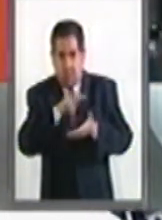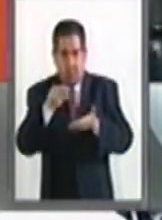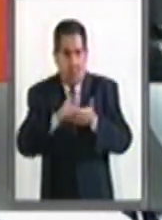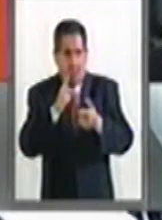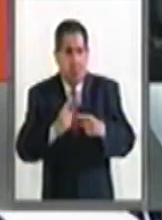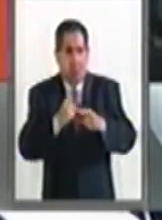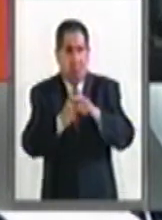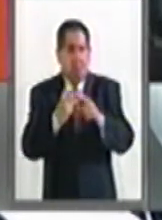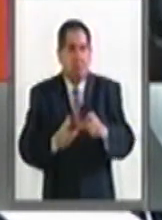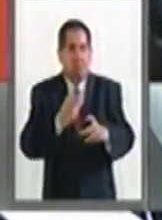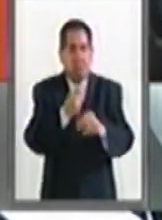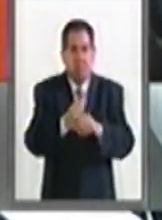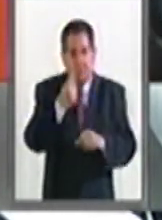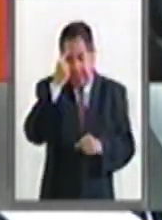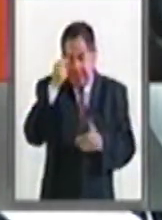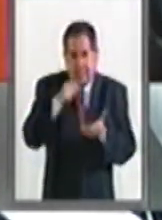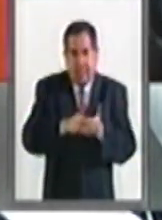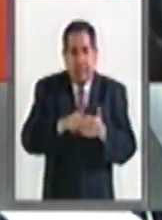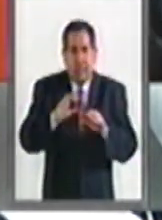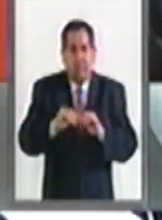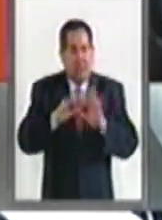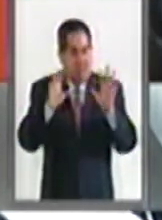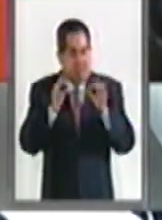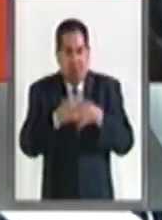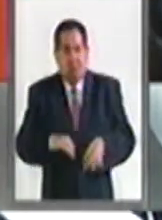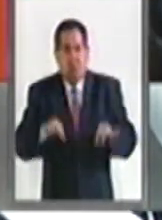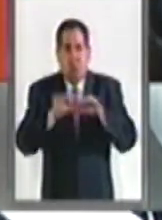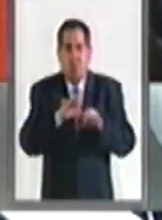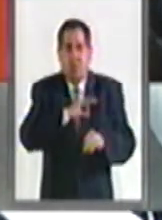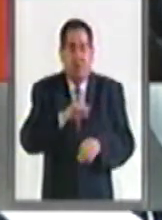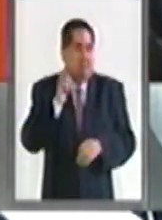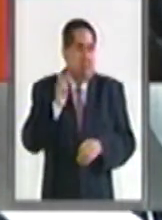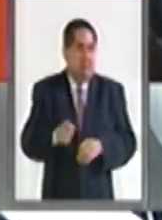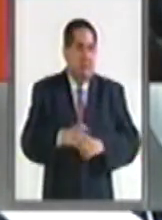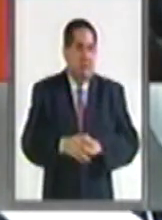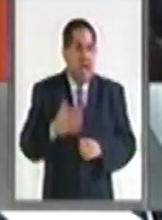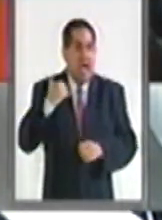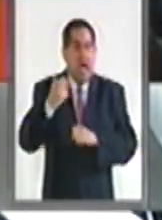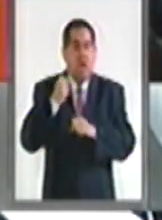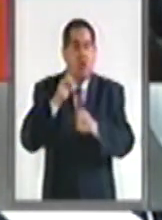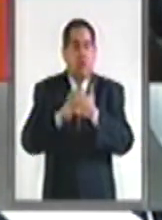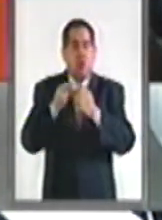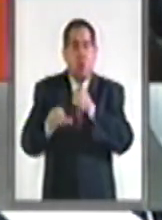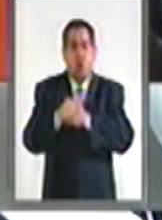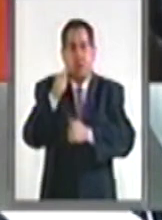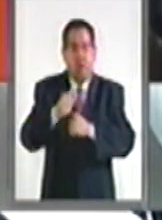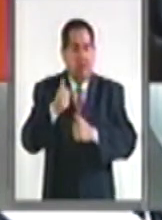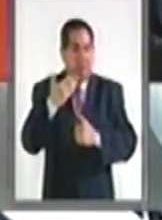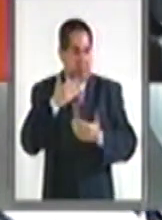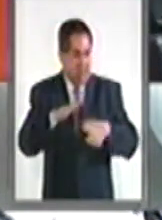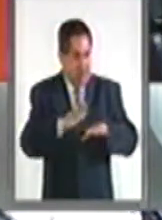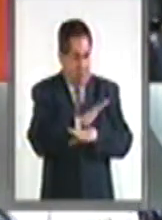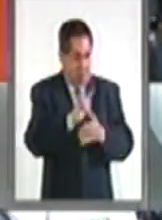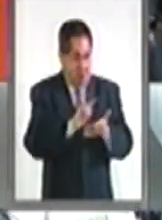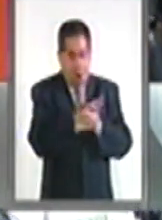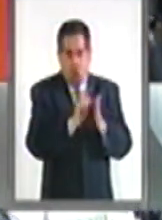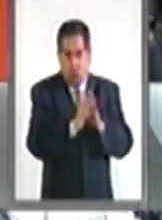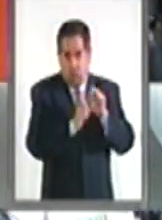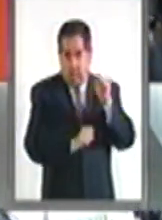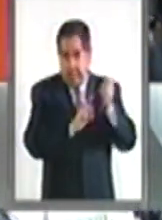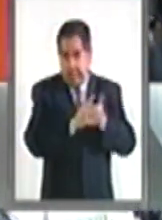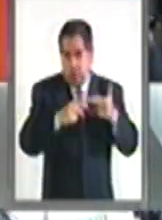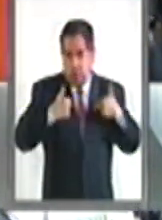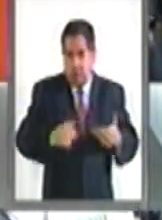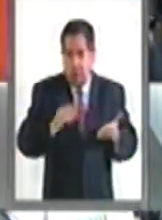esta iniciativa que es de lo más trascendente que puede haber. Si bien es cierto, en 2011, con la gran reforma constitucional en materia de